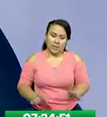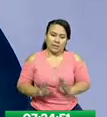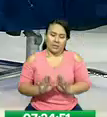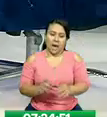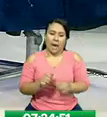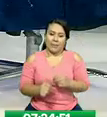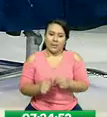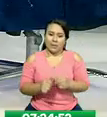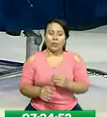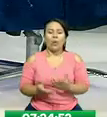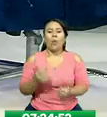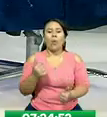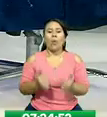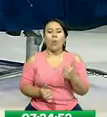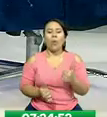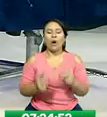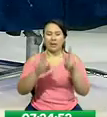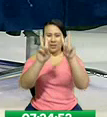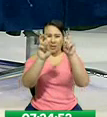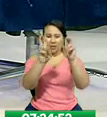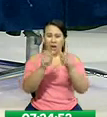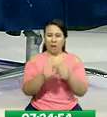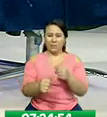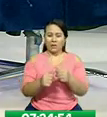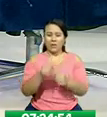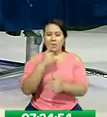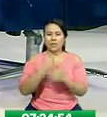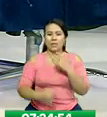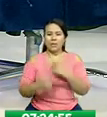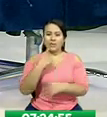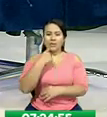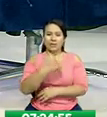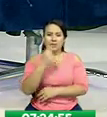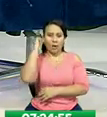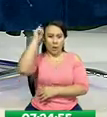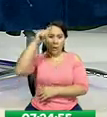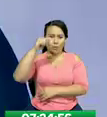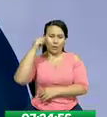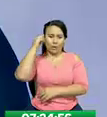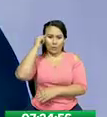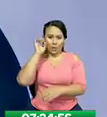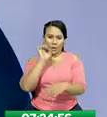temporalmente. ¿Cuáles serían esas condiciones que impone el gobierno o el Estado ecuatoriano?